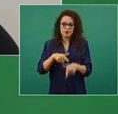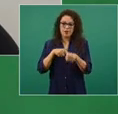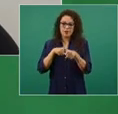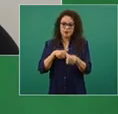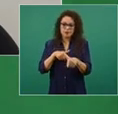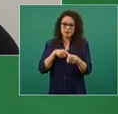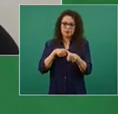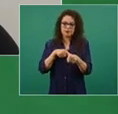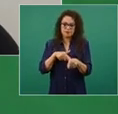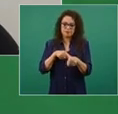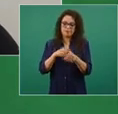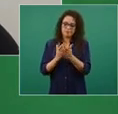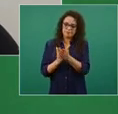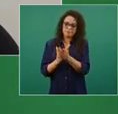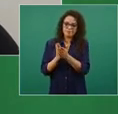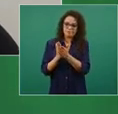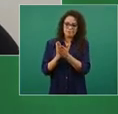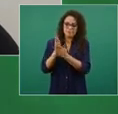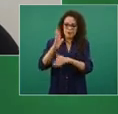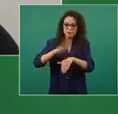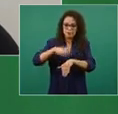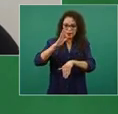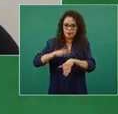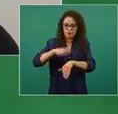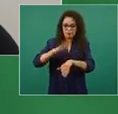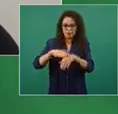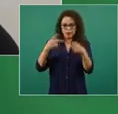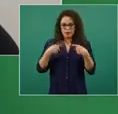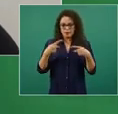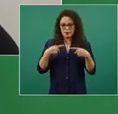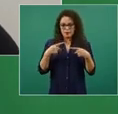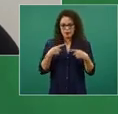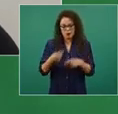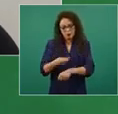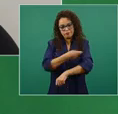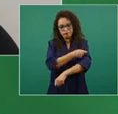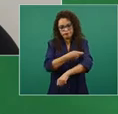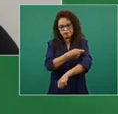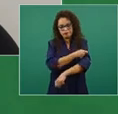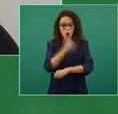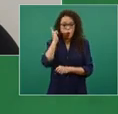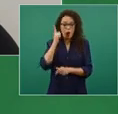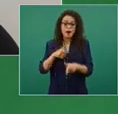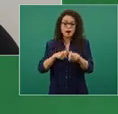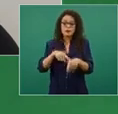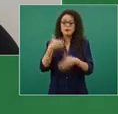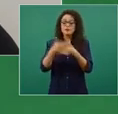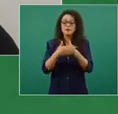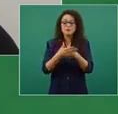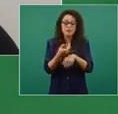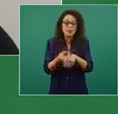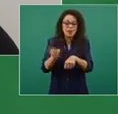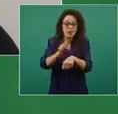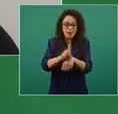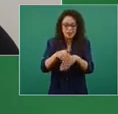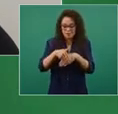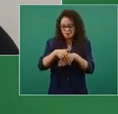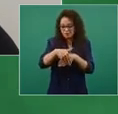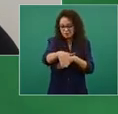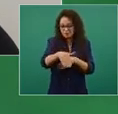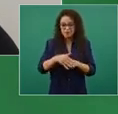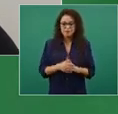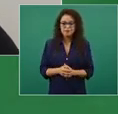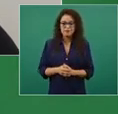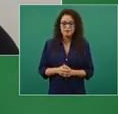pendiente, en ese ascenso importante que esperemos va a continuar en los siguientes días, porque mientras esa pendiente en ascenso se mantiene,